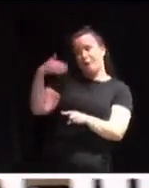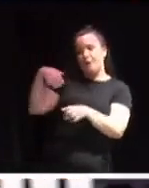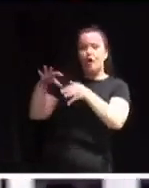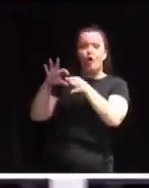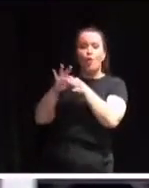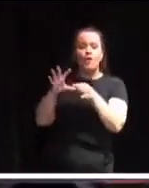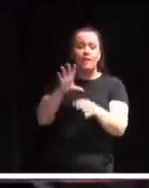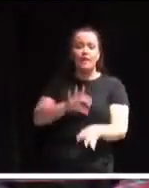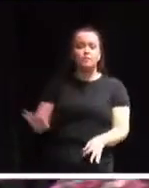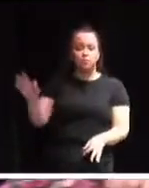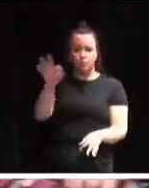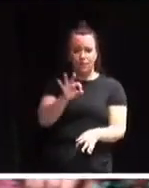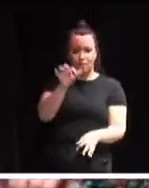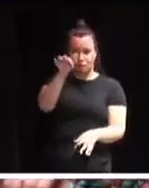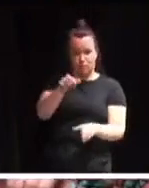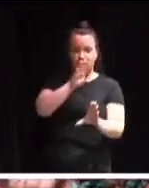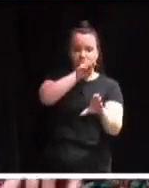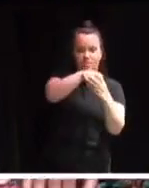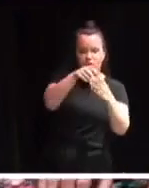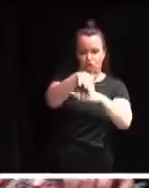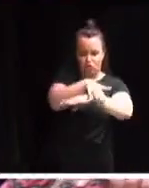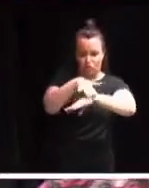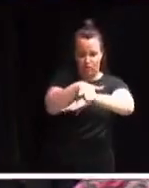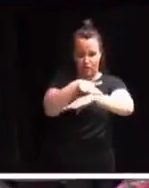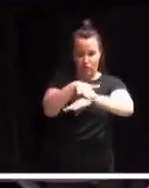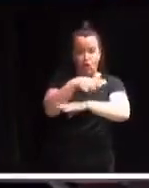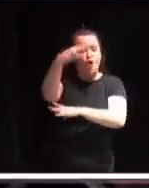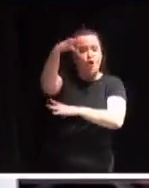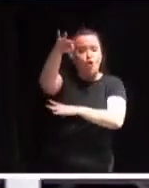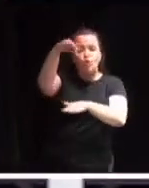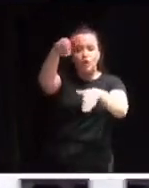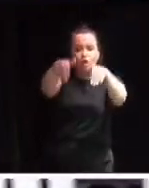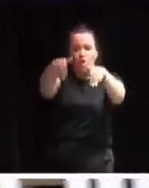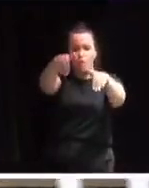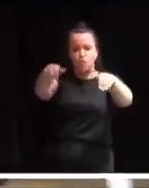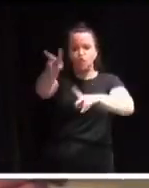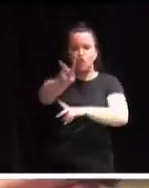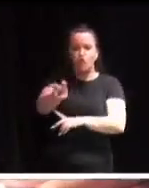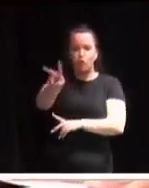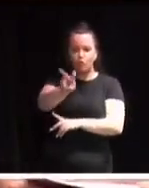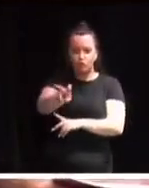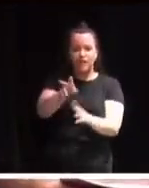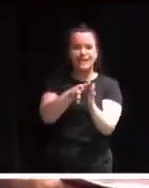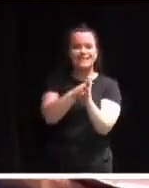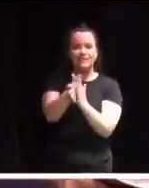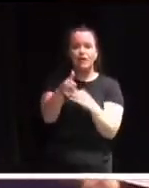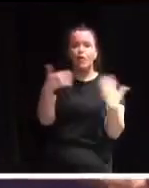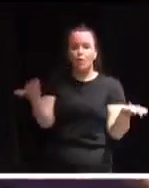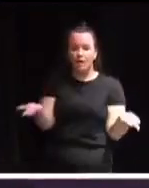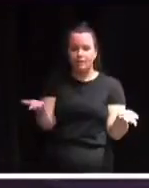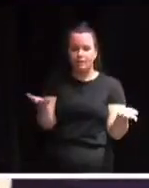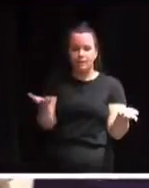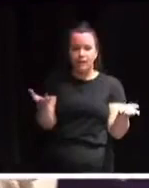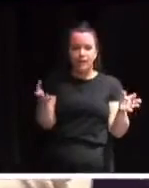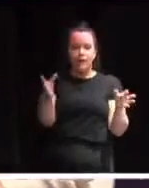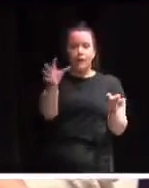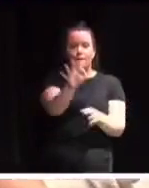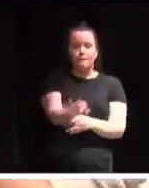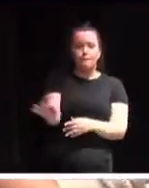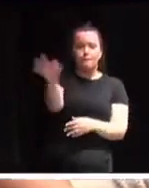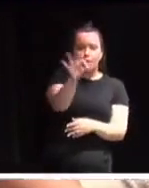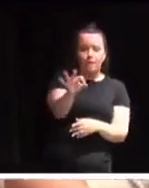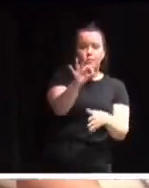parte de este gobierno el único voto útil en estas elecciones es el voto a la coalición podemos